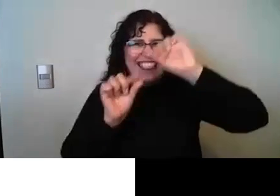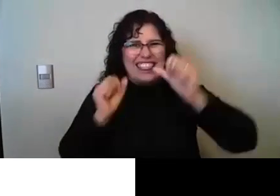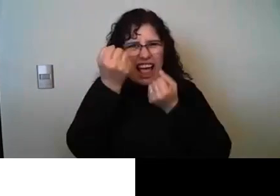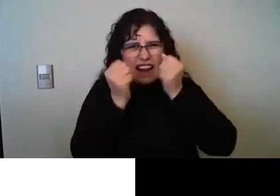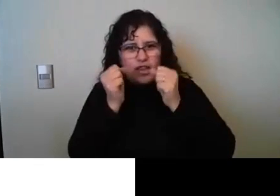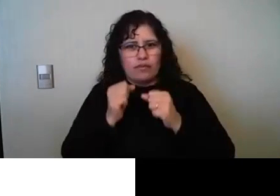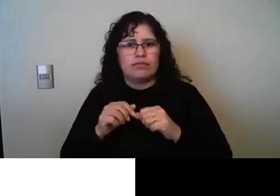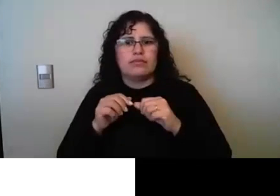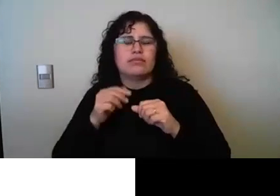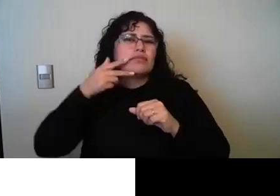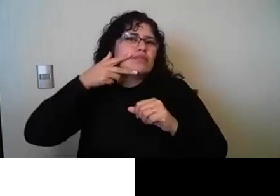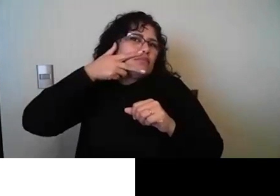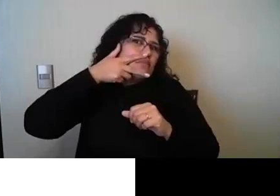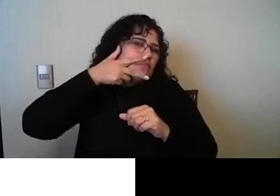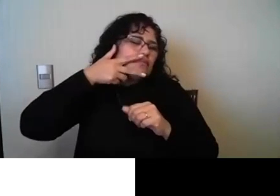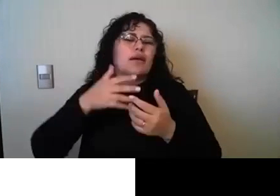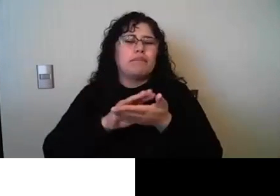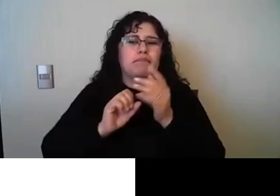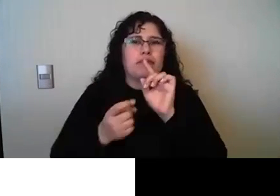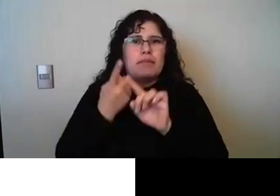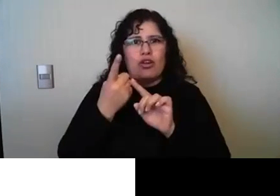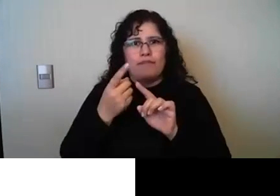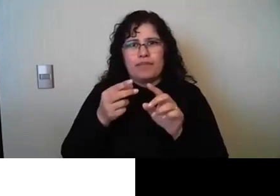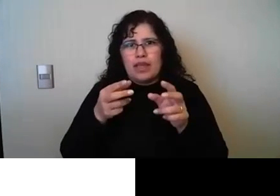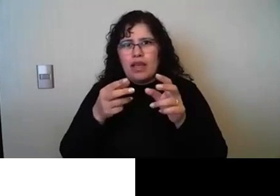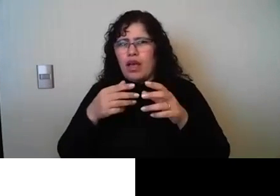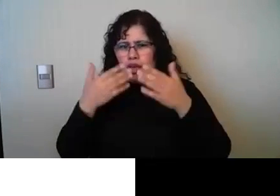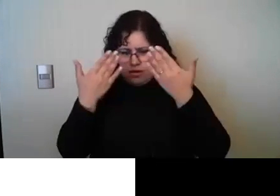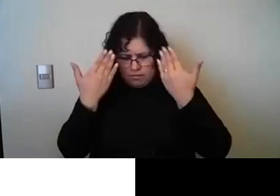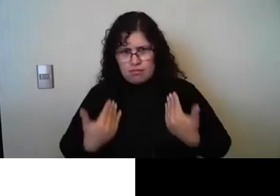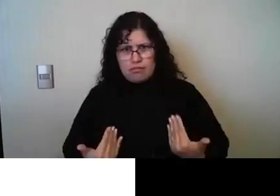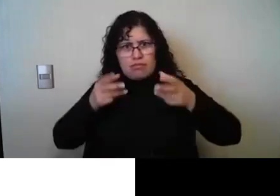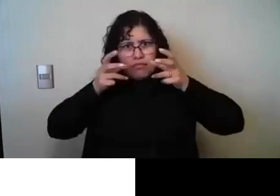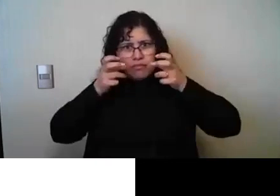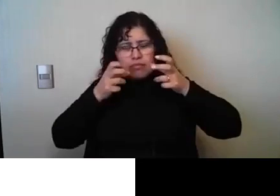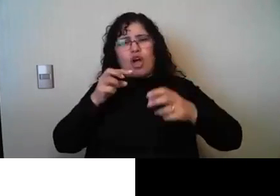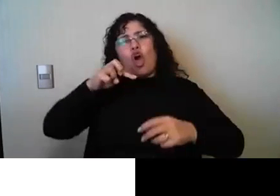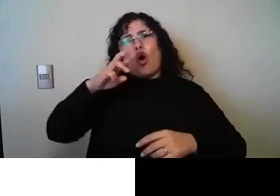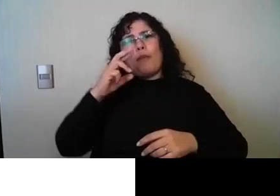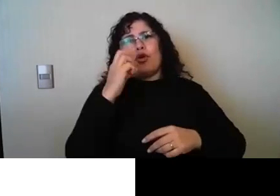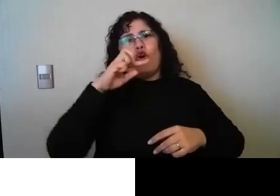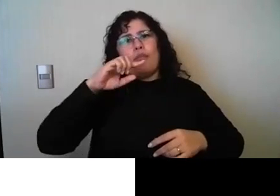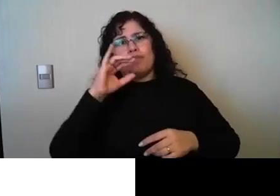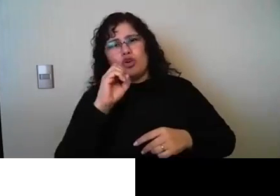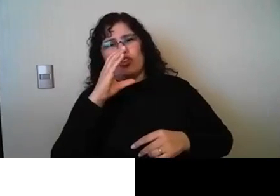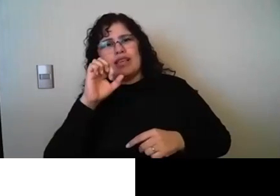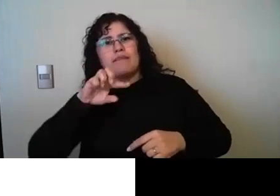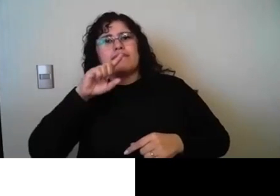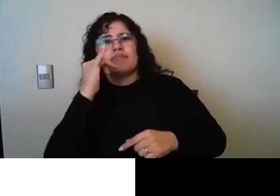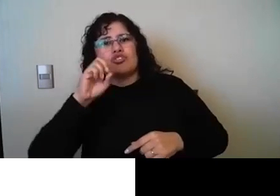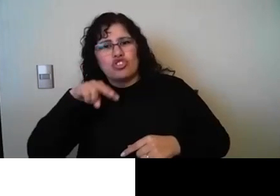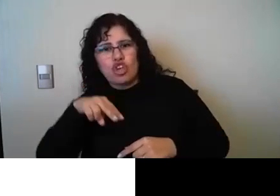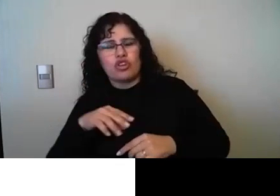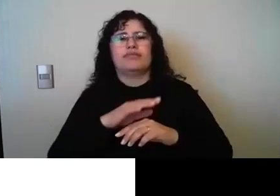tres elementos, porque va a recibir propiocepción, que la va a derivar al núcleo mesencefálico, tacto fino, que lo va a derivar